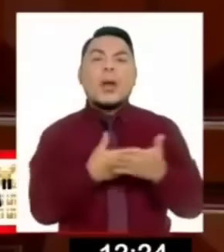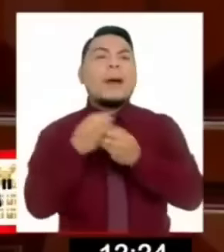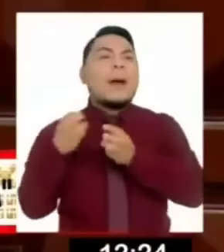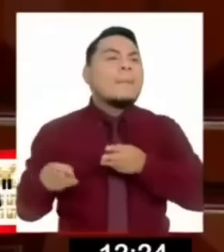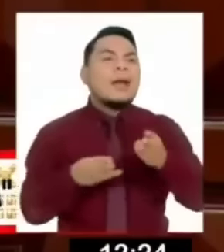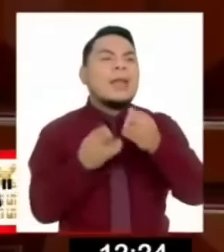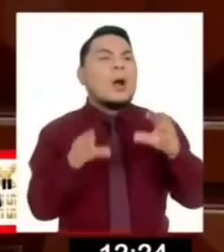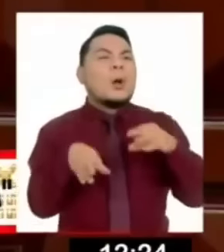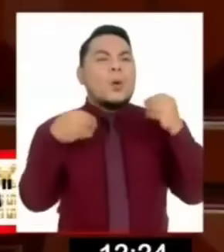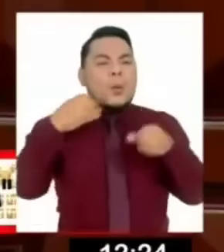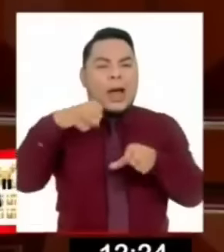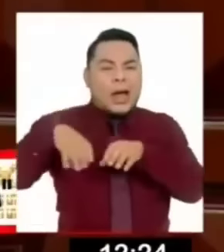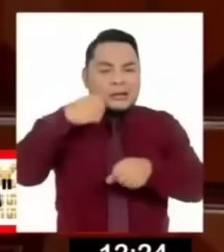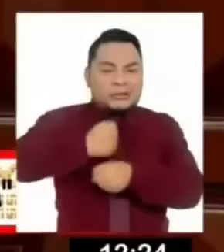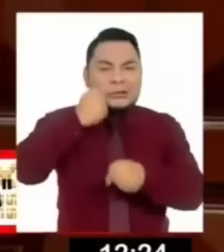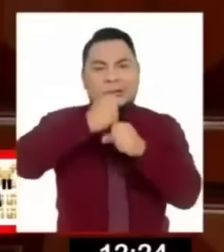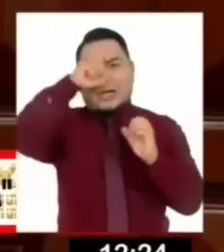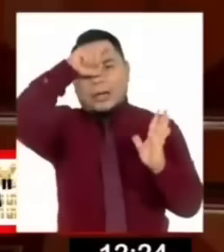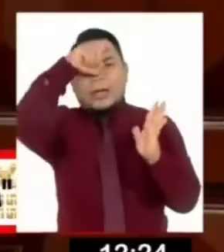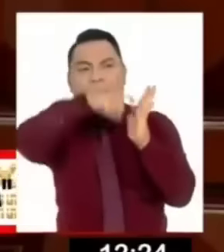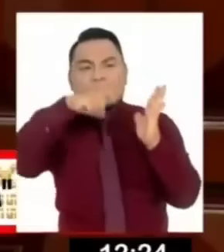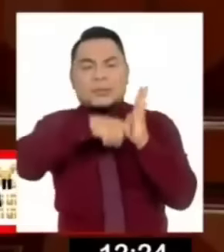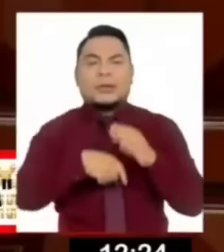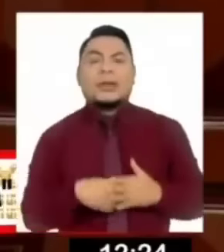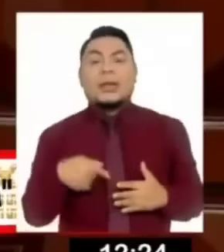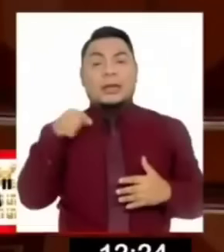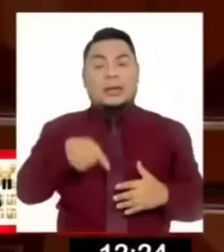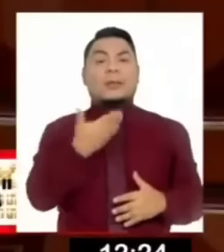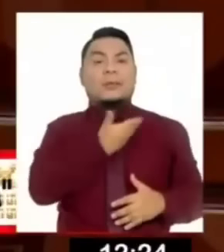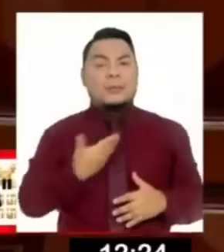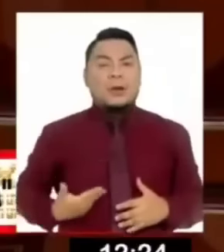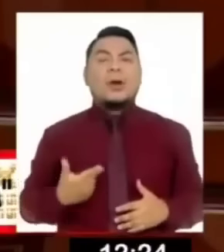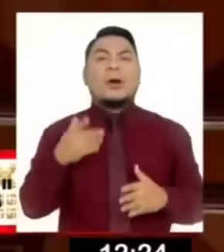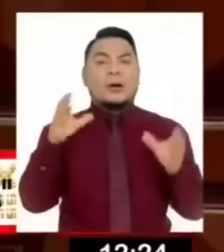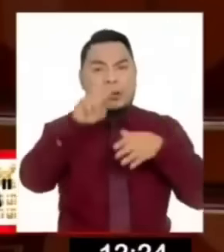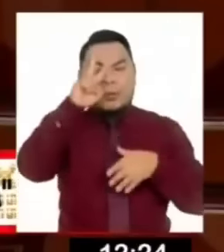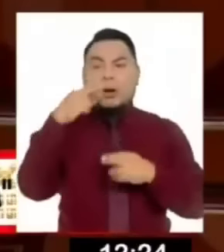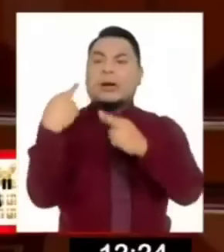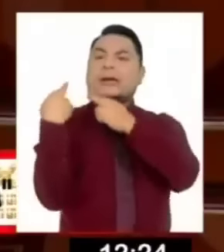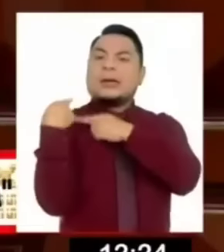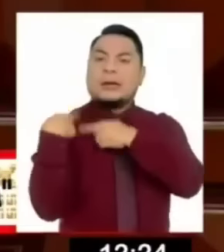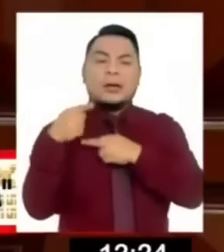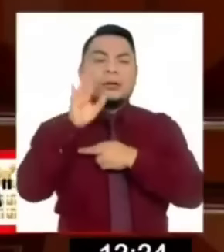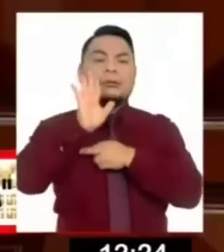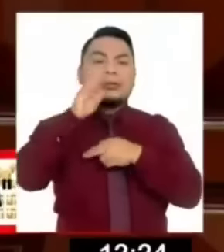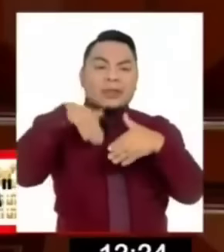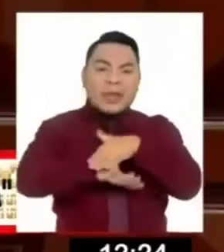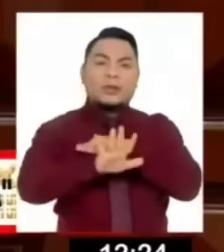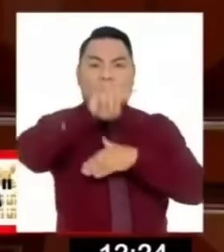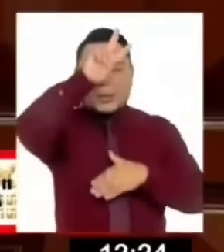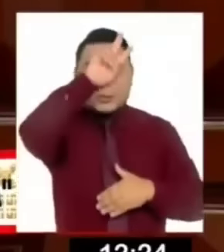hacer minería en su rol, en su territorio,